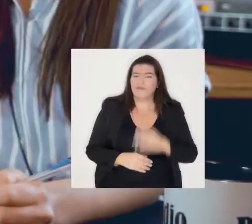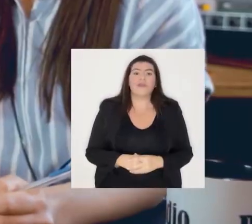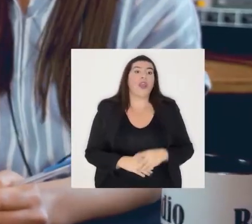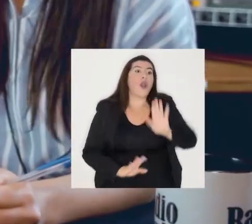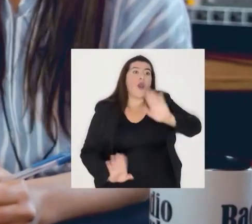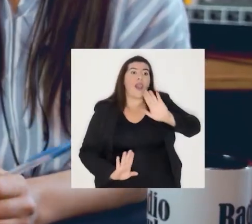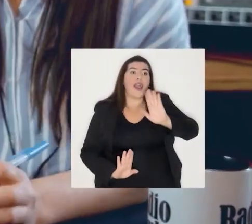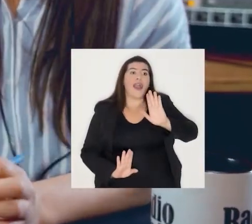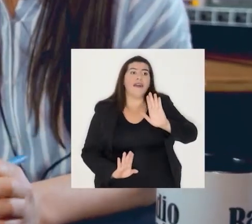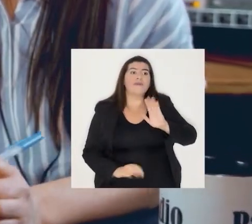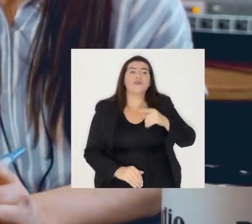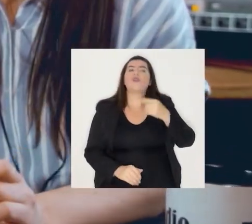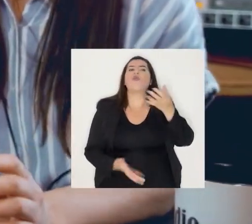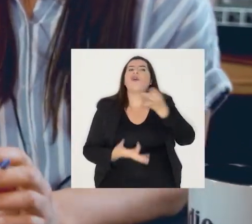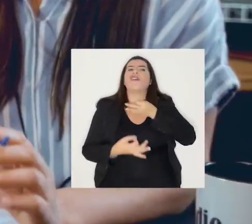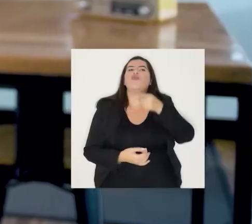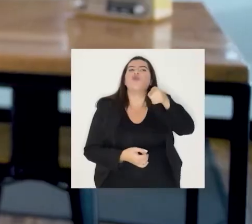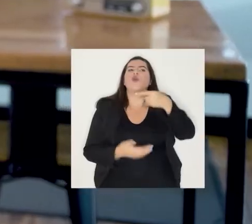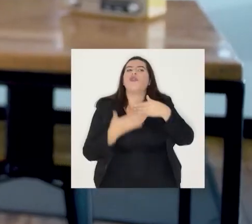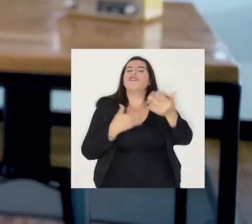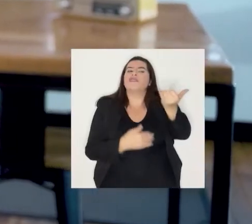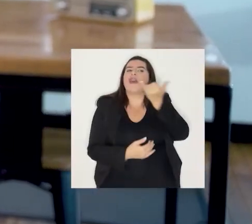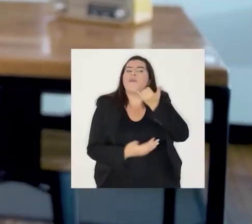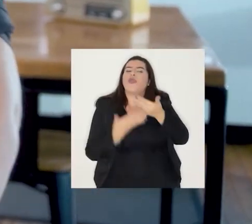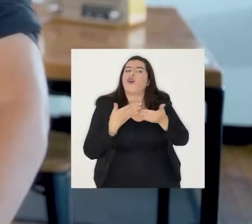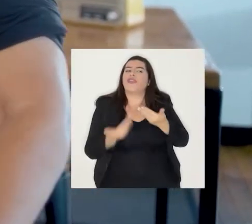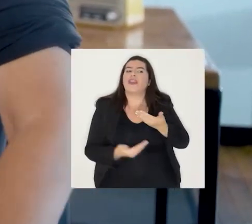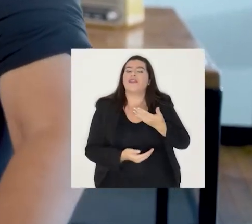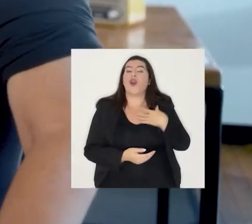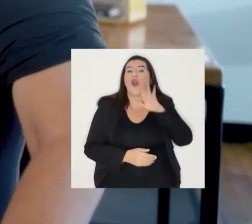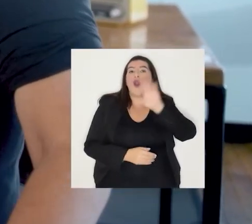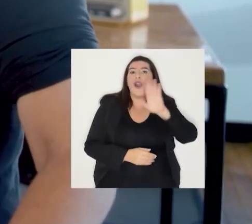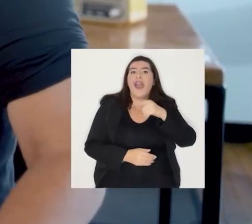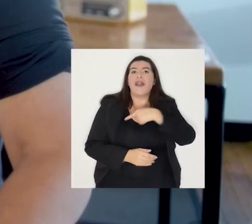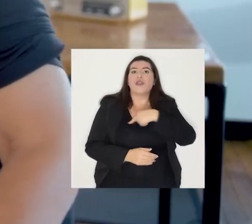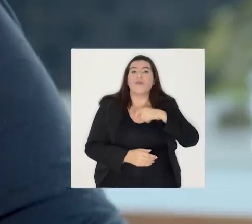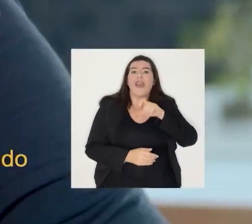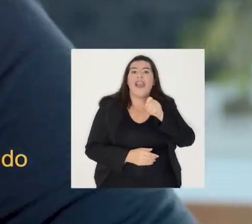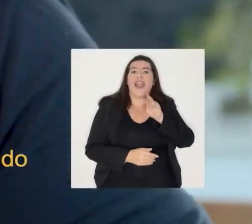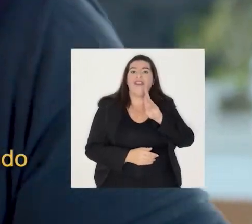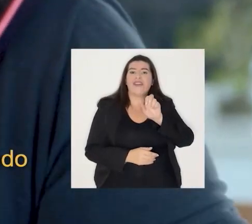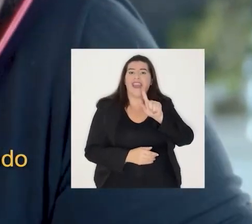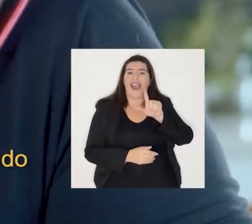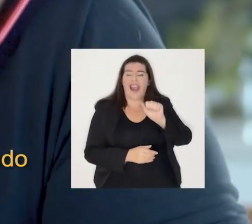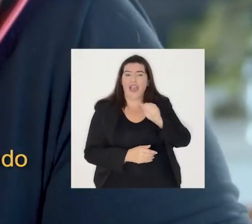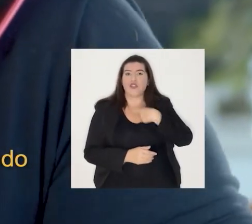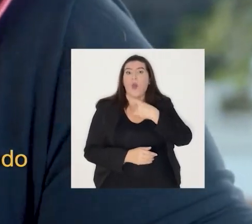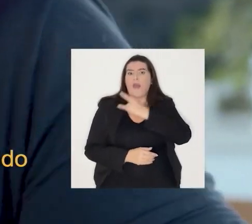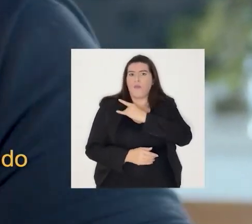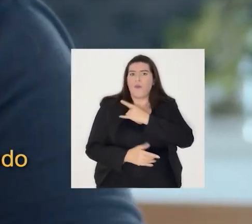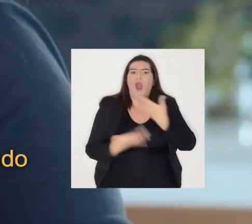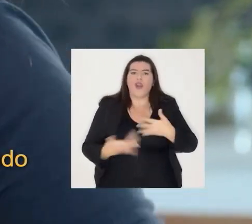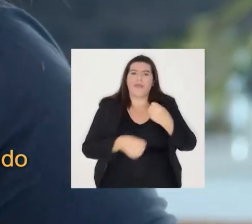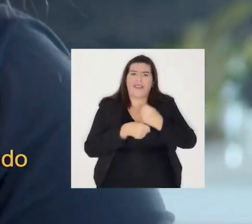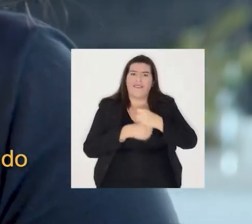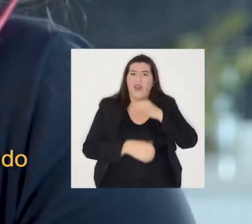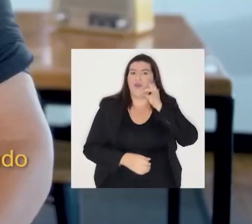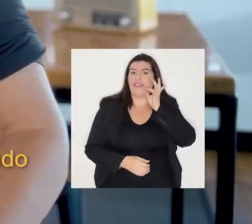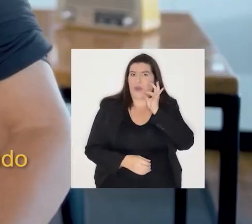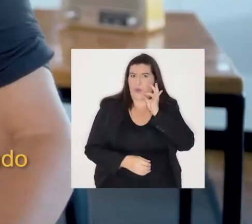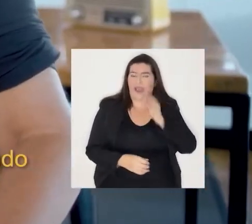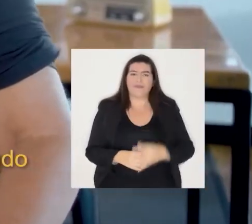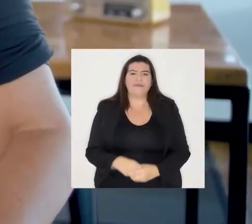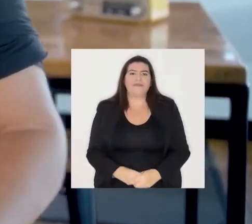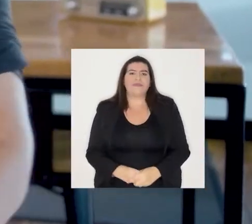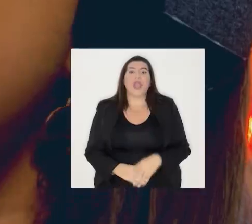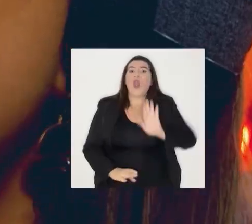Hola hola cuéntanos de dónde nos llamas Hola Me llamo Gabriela Yo soy de maipú Pero ahora estoy llamando de mi trabajo